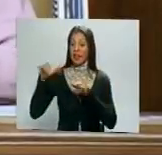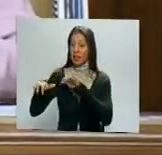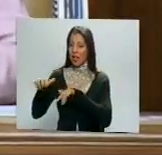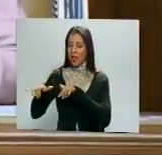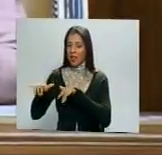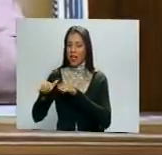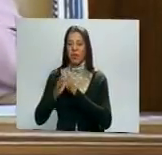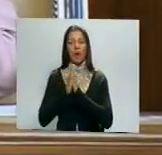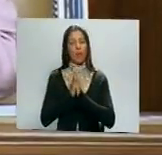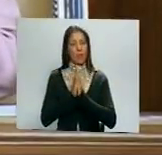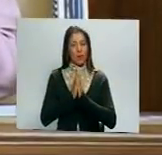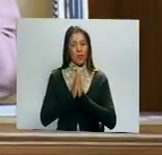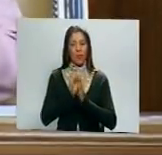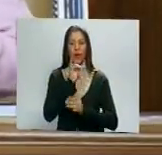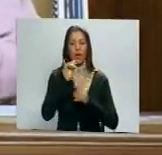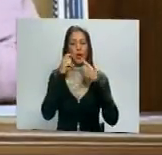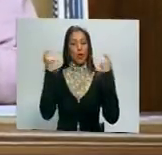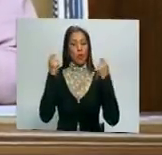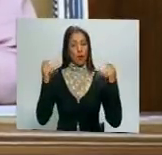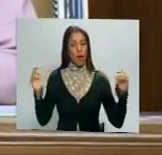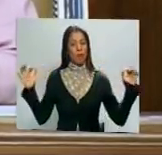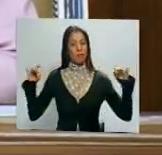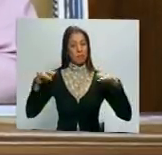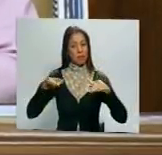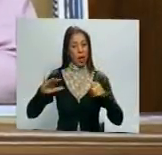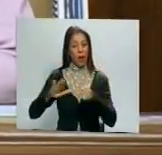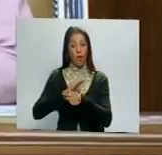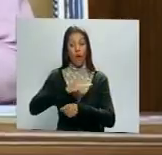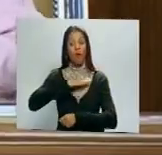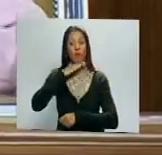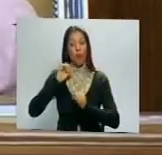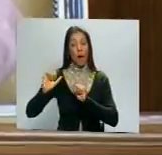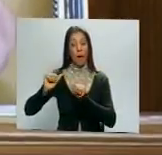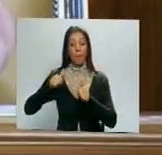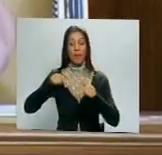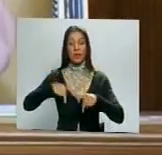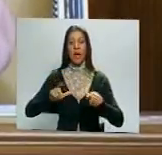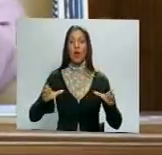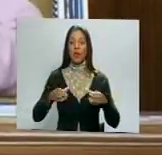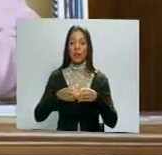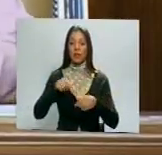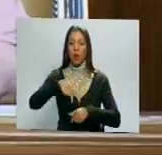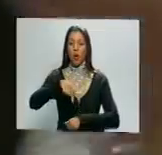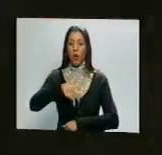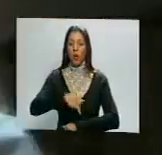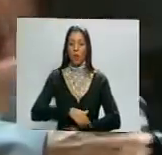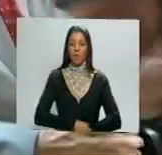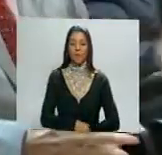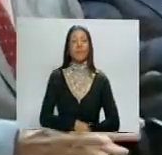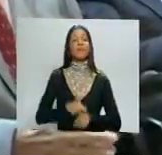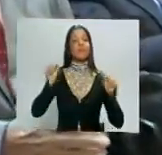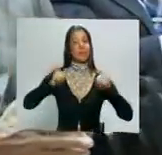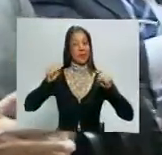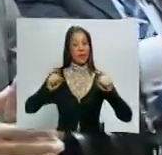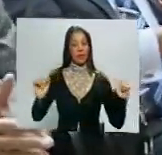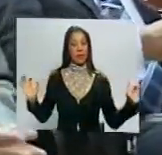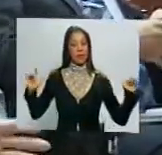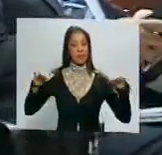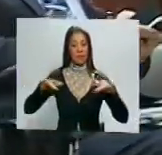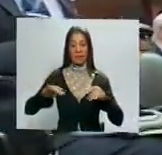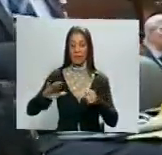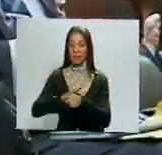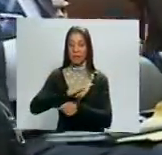sírvase por favor informar si hay quórum para dar inicio a la sesión ordinaria del día de hoy. Si hay quórum, ciudadana